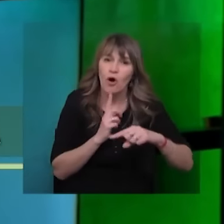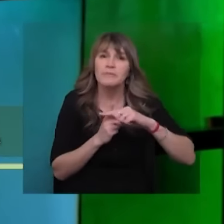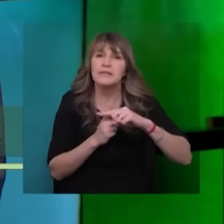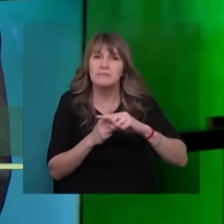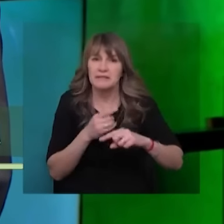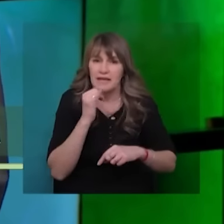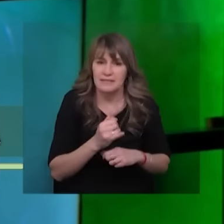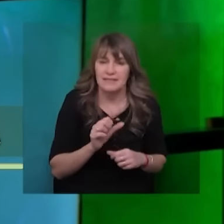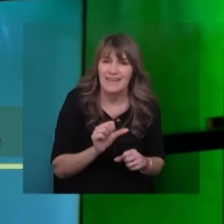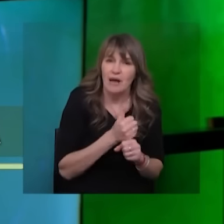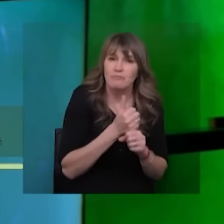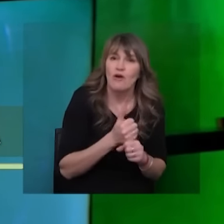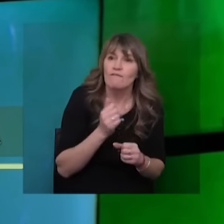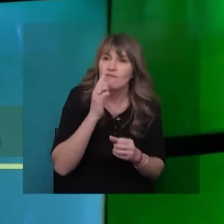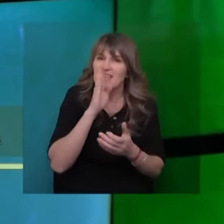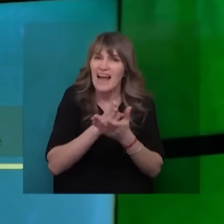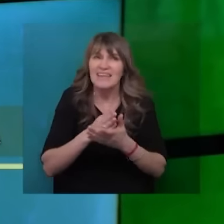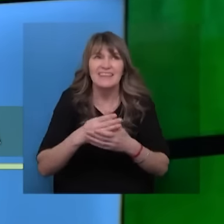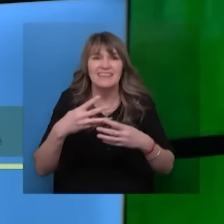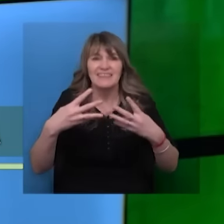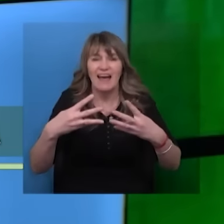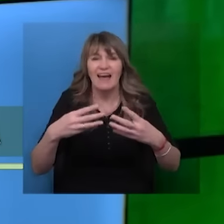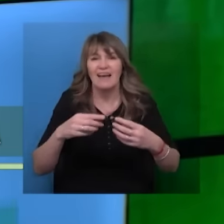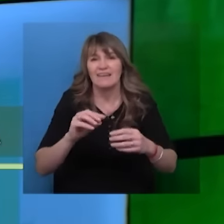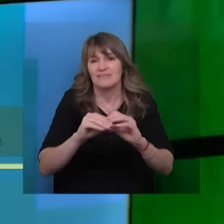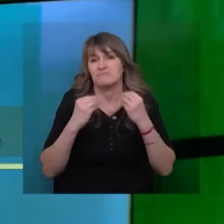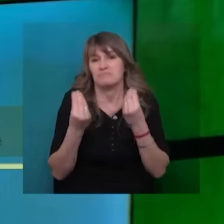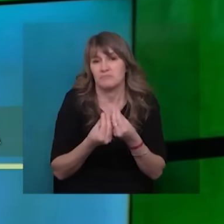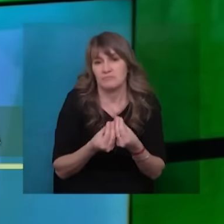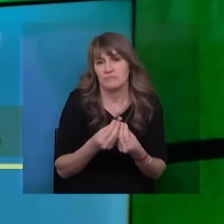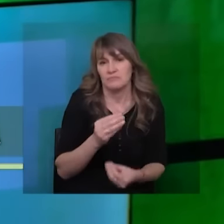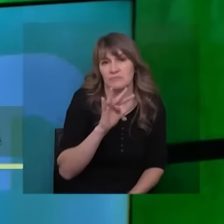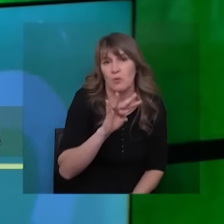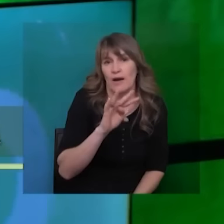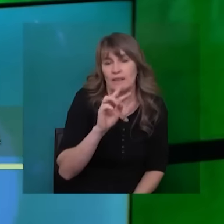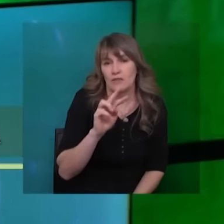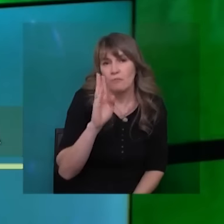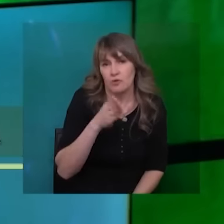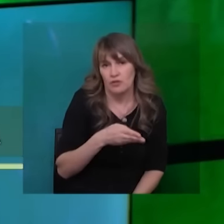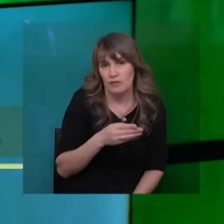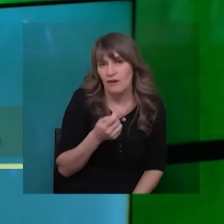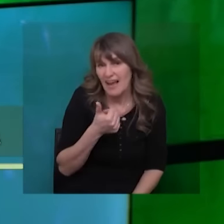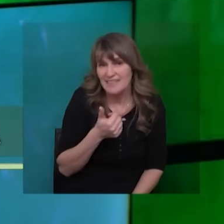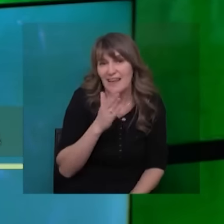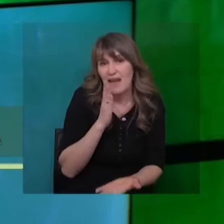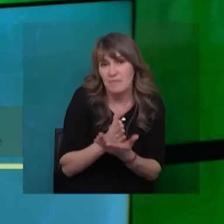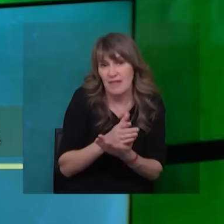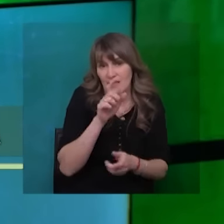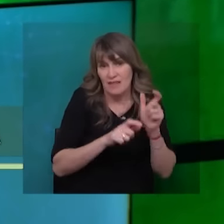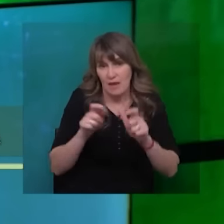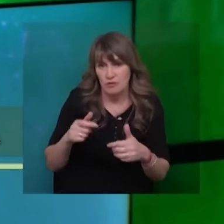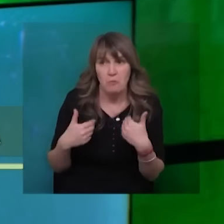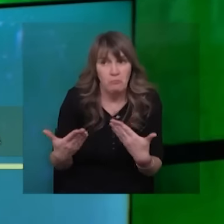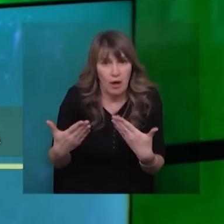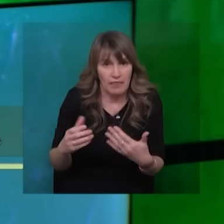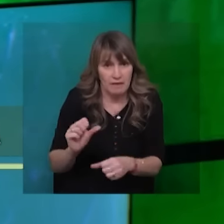quienes dicen por lo menos finalista totalizan un 42 por O sea que para casi la mitad de la ciudadanía Uruguay podría estar o estará en la